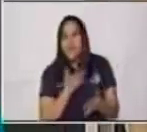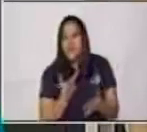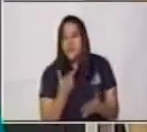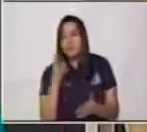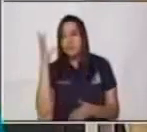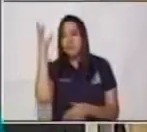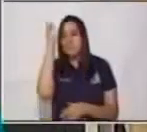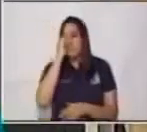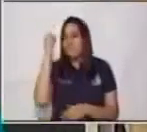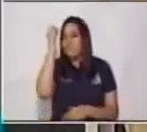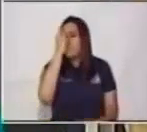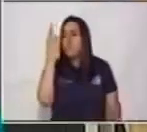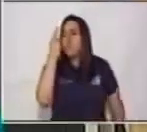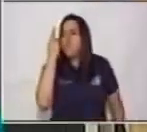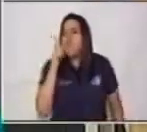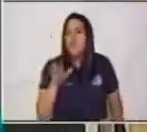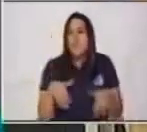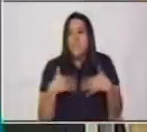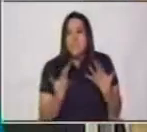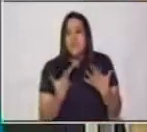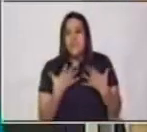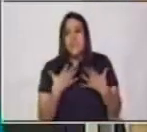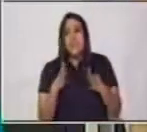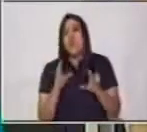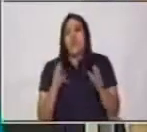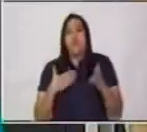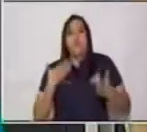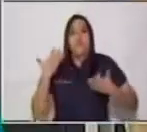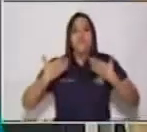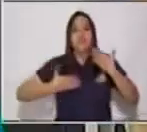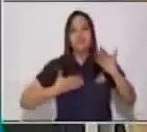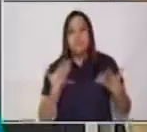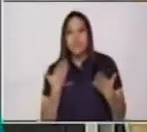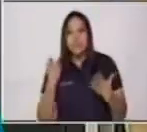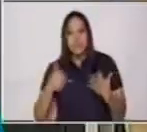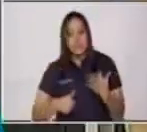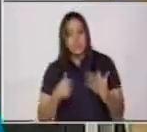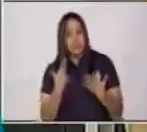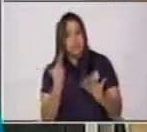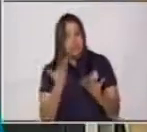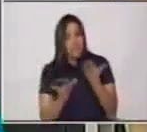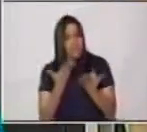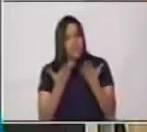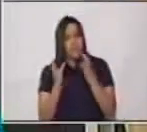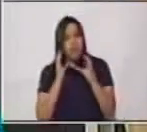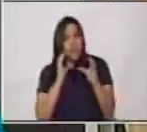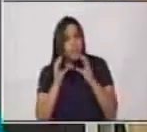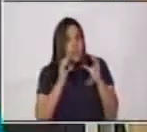Observa bien qué es lo que está sucediendo, cómo se está expresando. ¿Crees que hay un tipo de conversación?